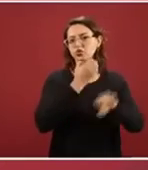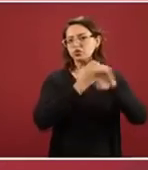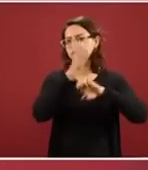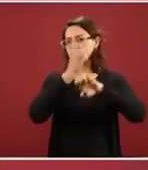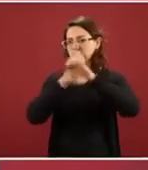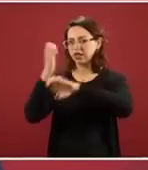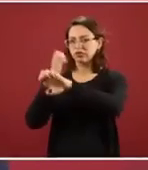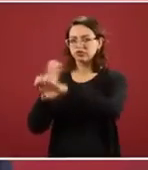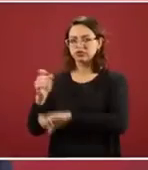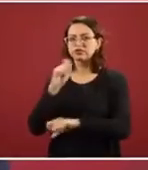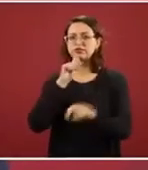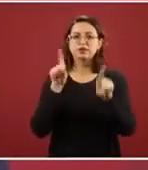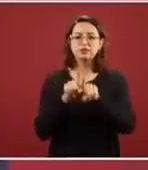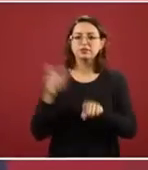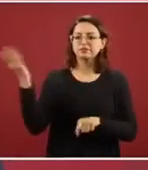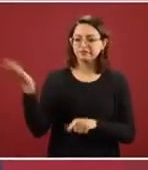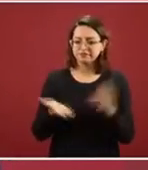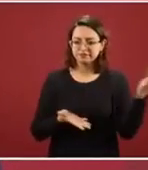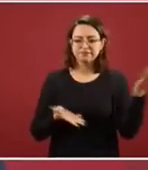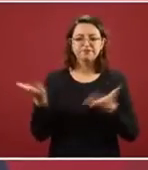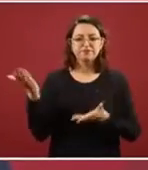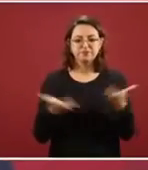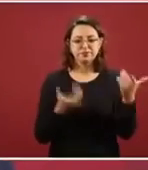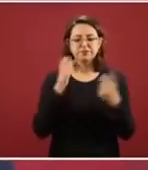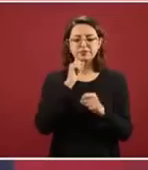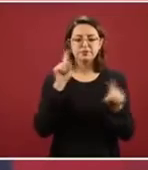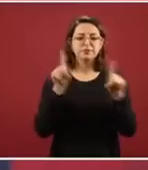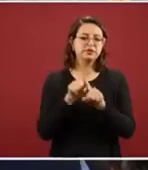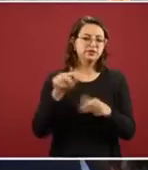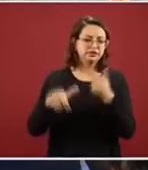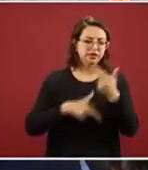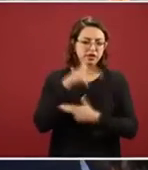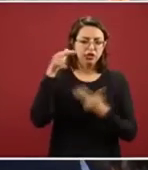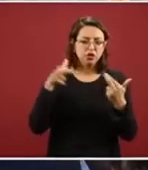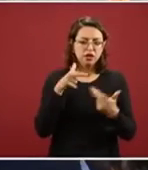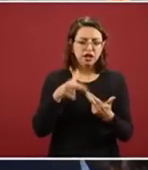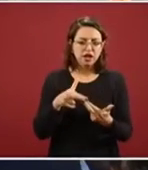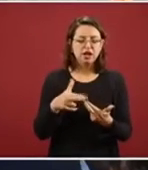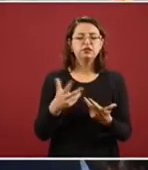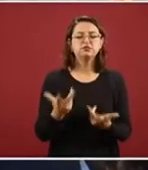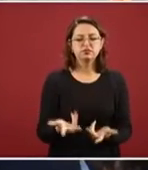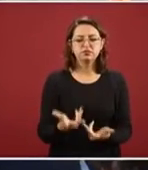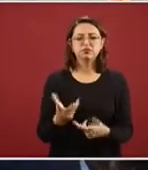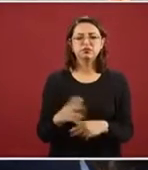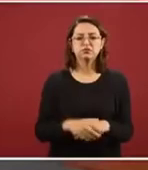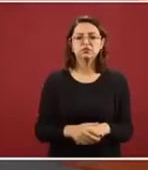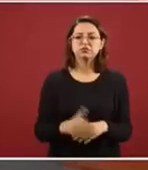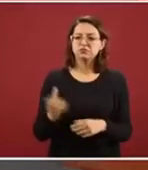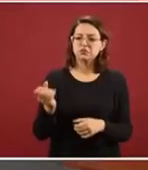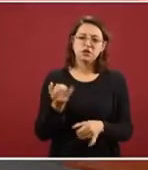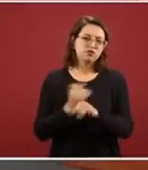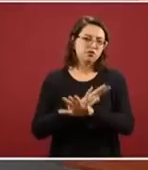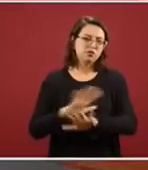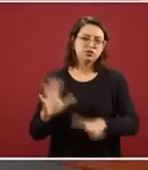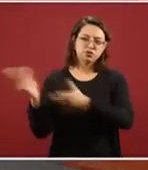estados, también en las regiones, tenemos ese reporte.